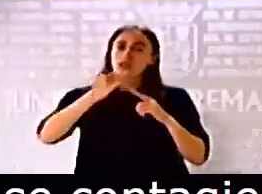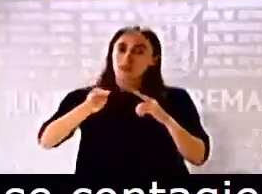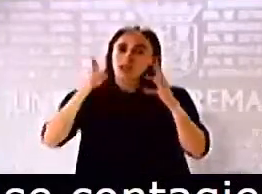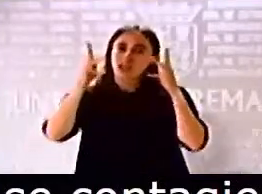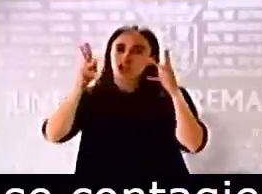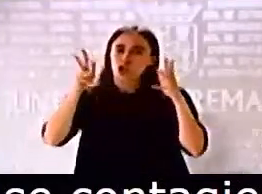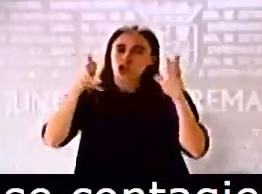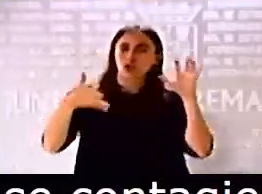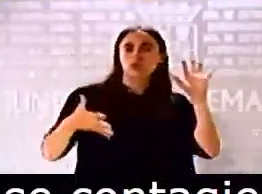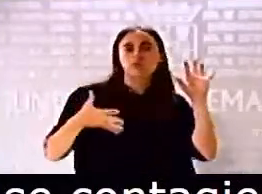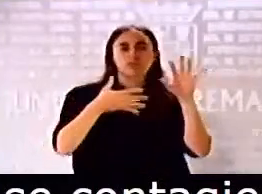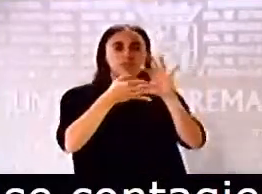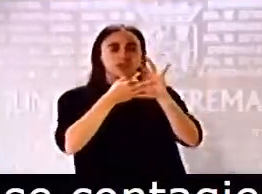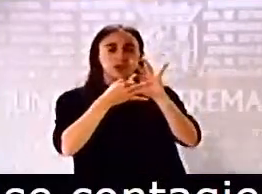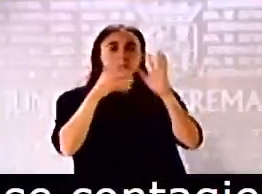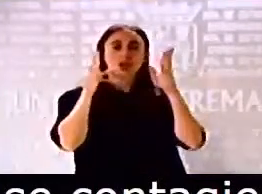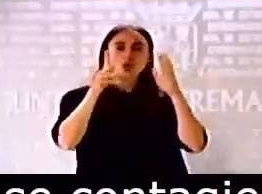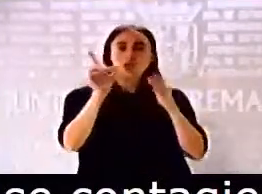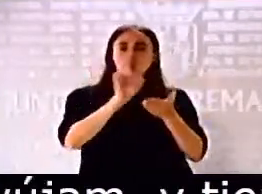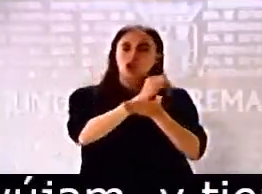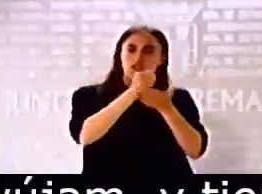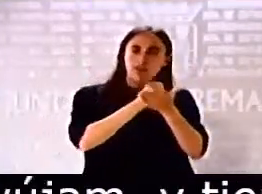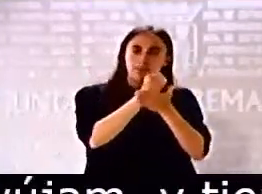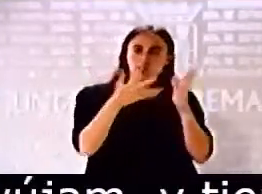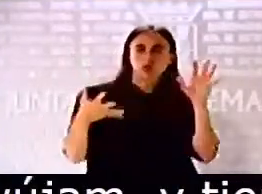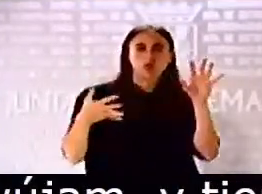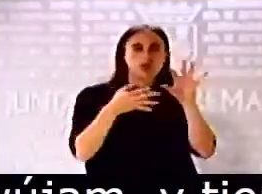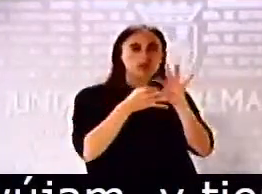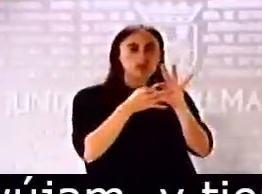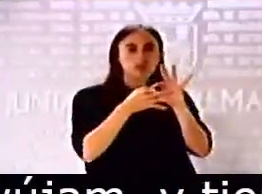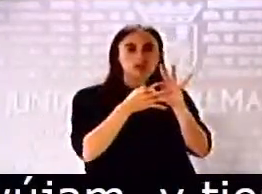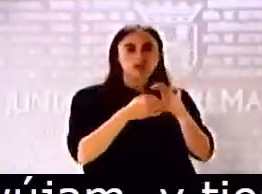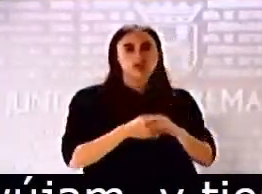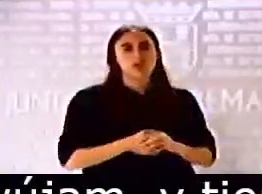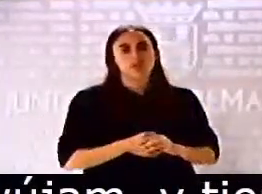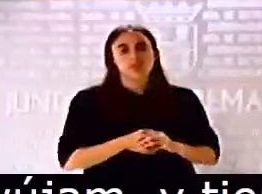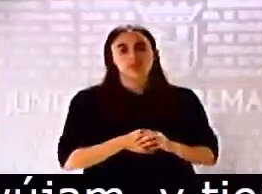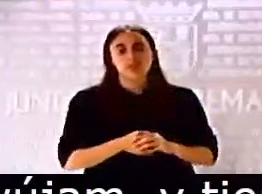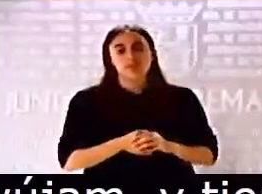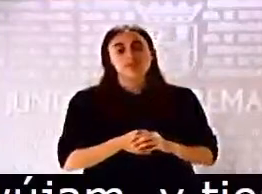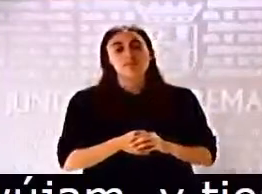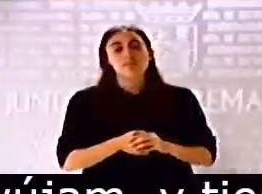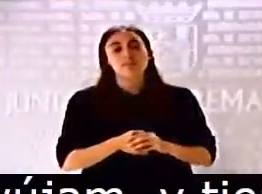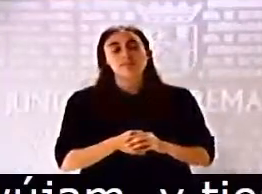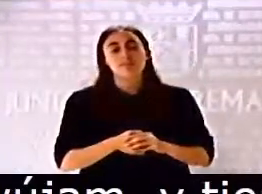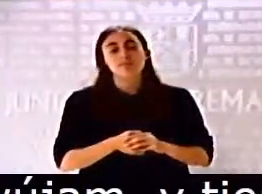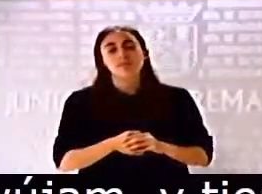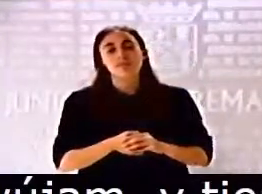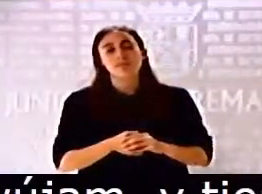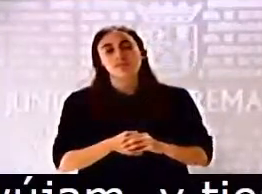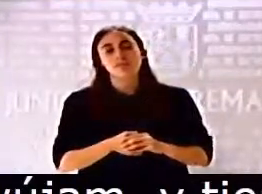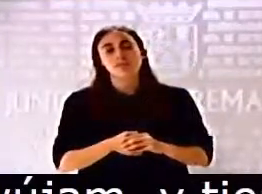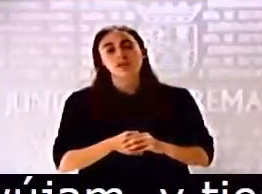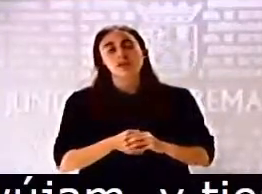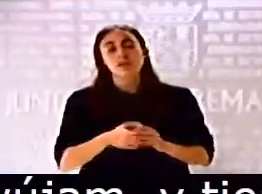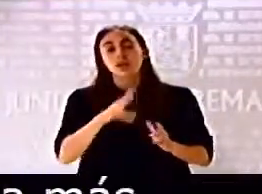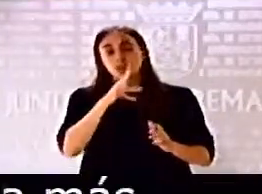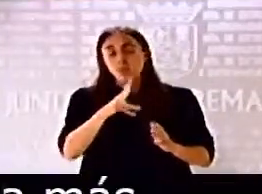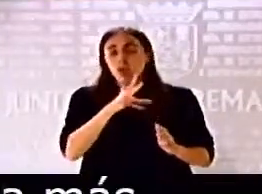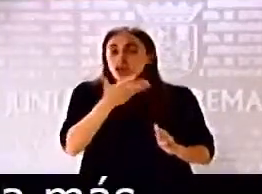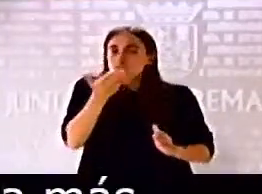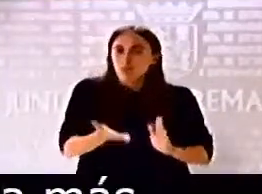no farmacológicas. Y pesan más los interiores que pesaban en la variante de Wuhan, en la toma de